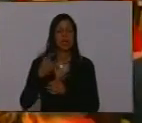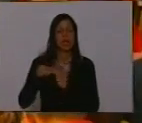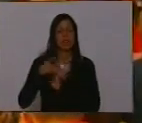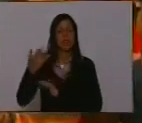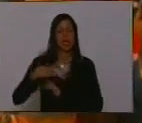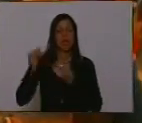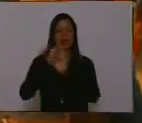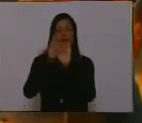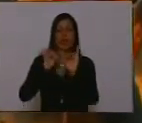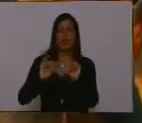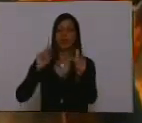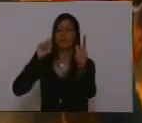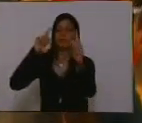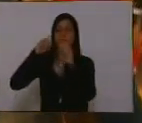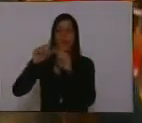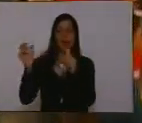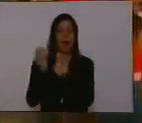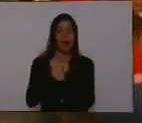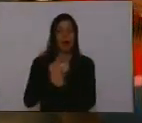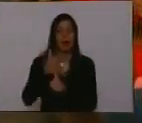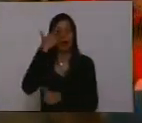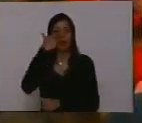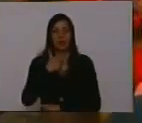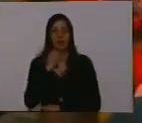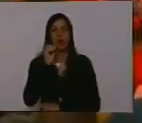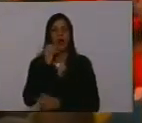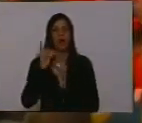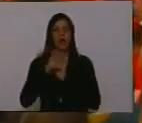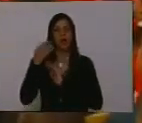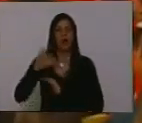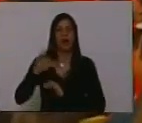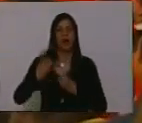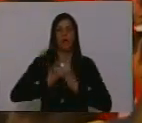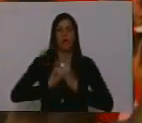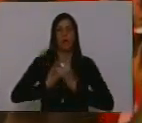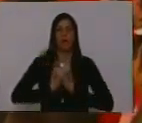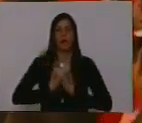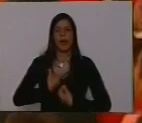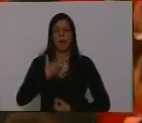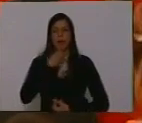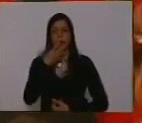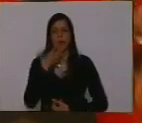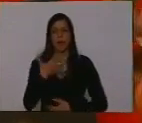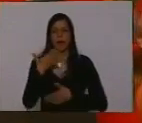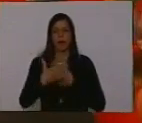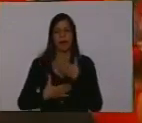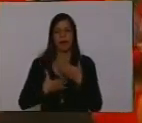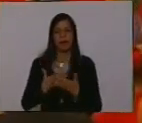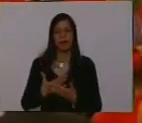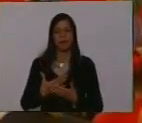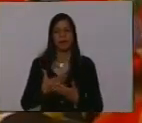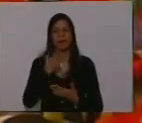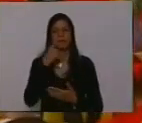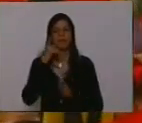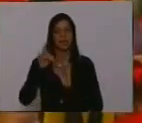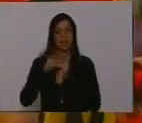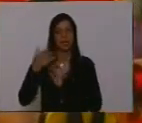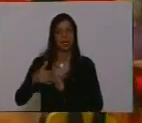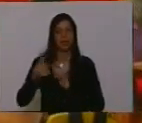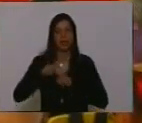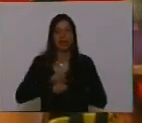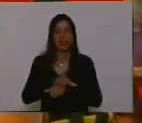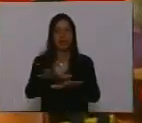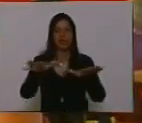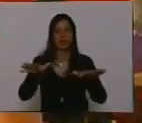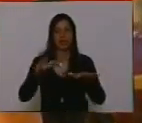suprema. Es el derecho al vivir bien. Y de allí, como un derecho transversal que deriva muchos